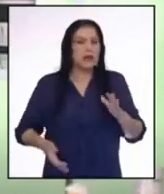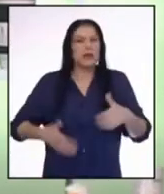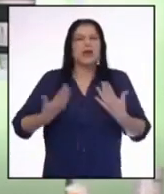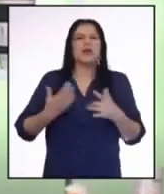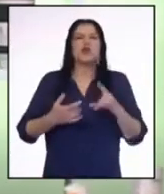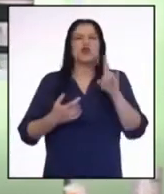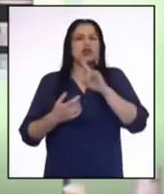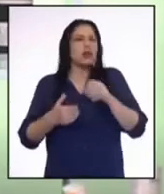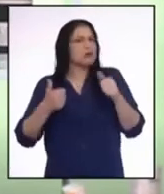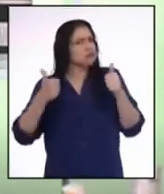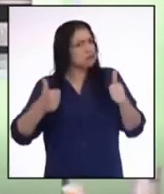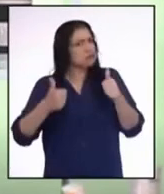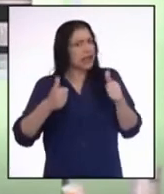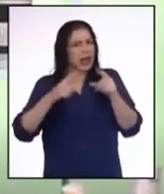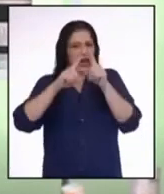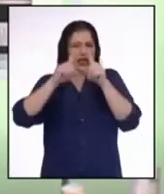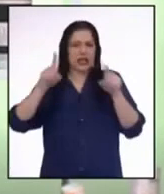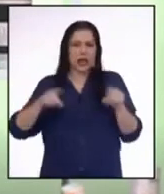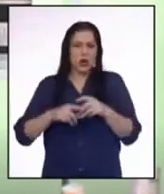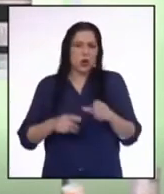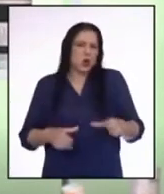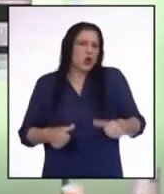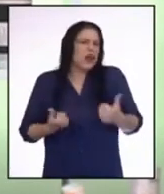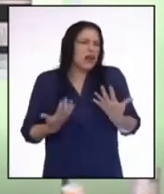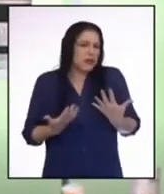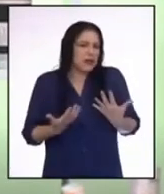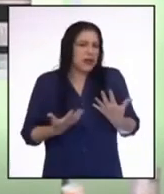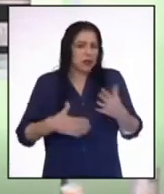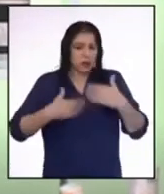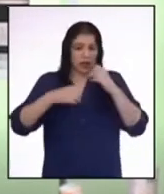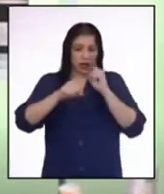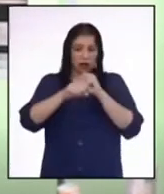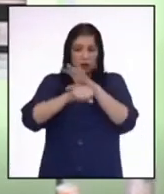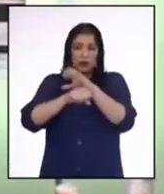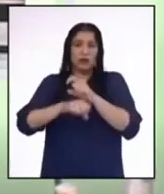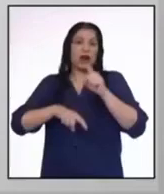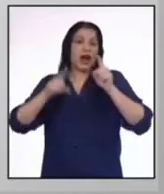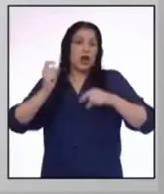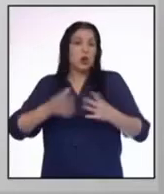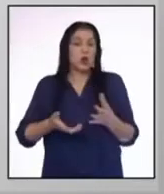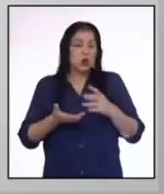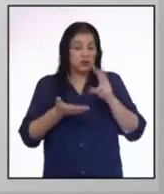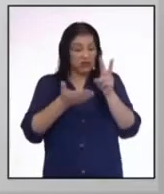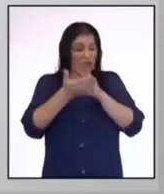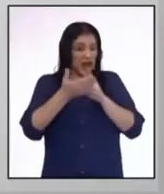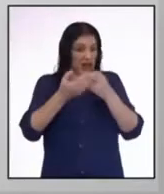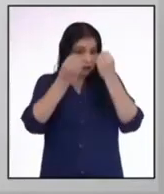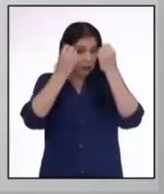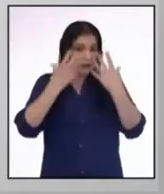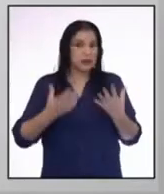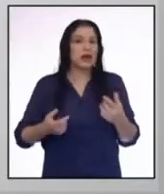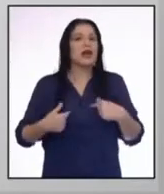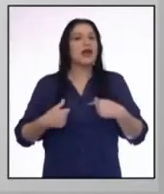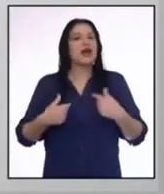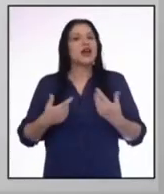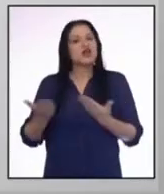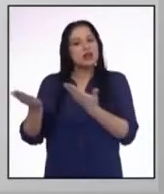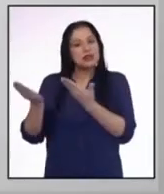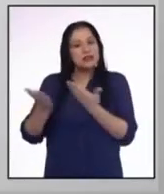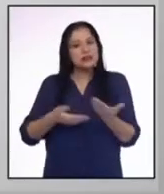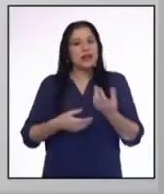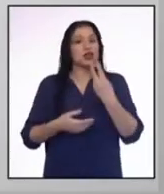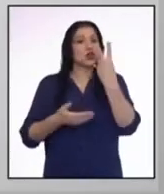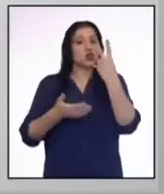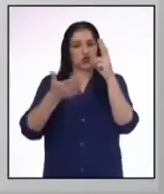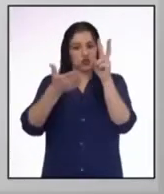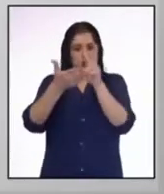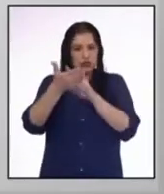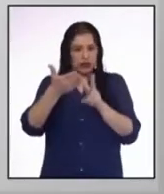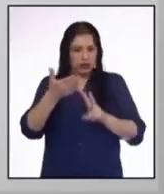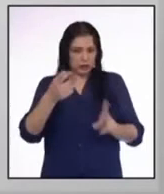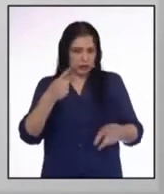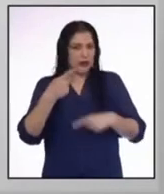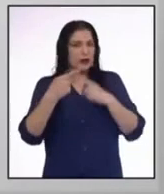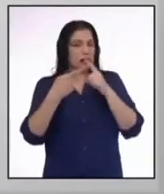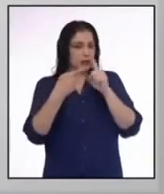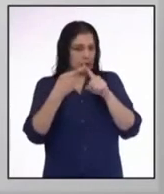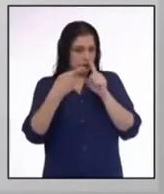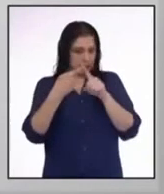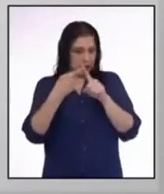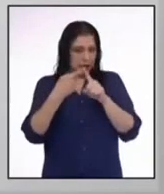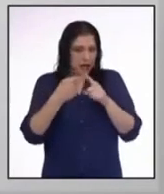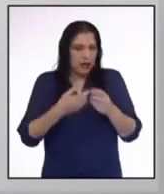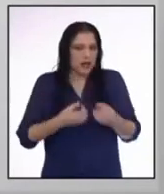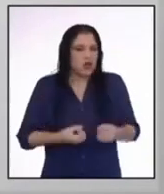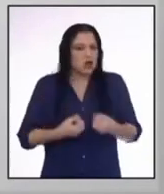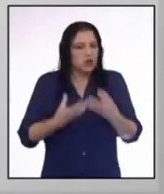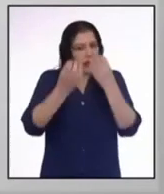el triángulo de la vida durante un sismo. ¿Nos puede recomendar alguna información? Les he traído 2 lecturas. La primera nos